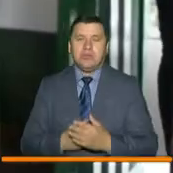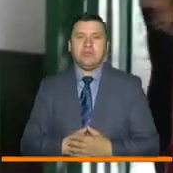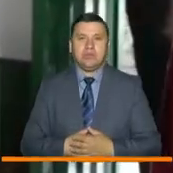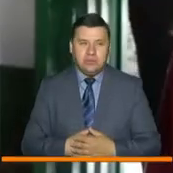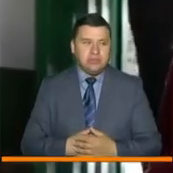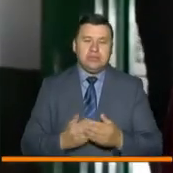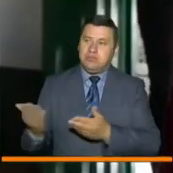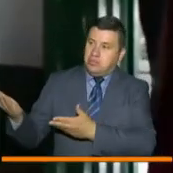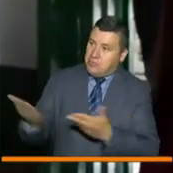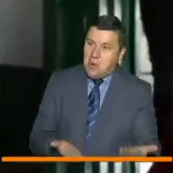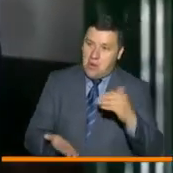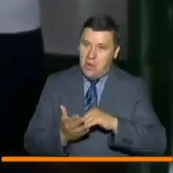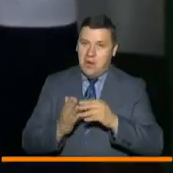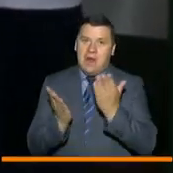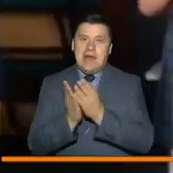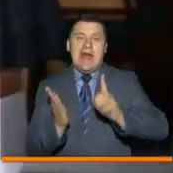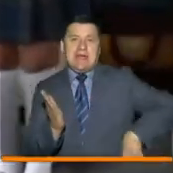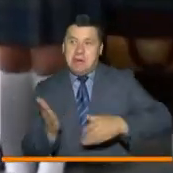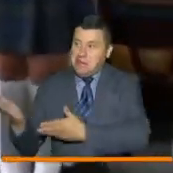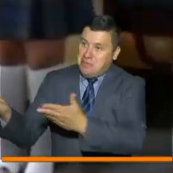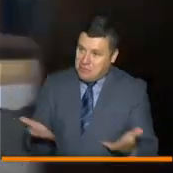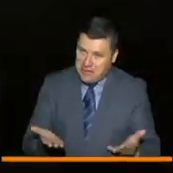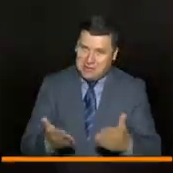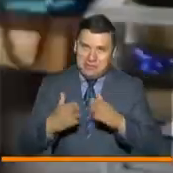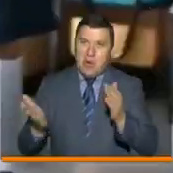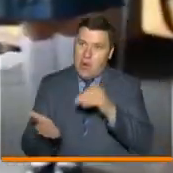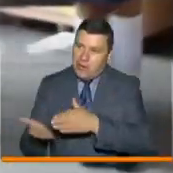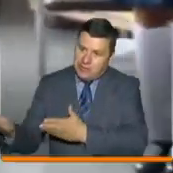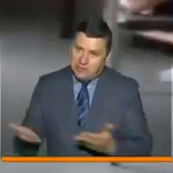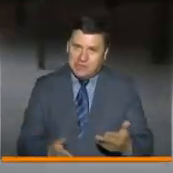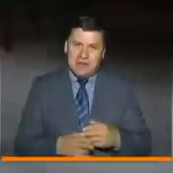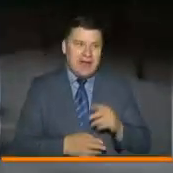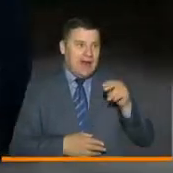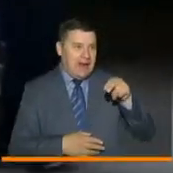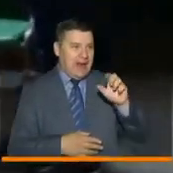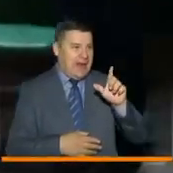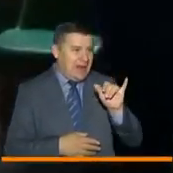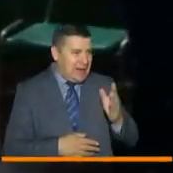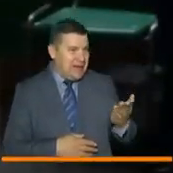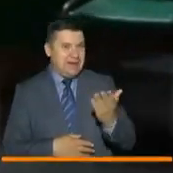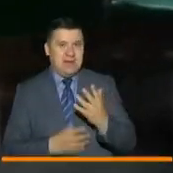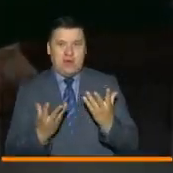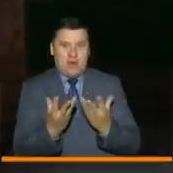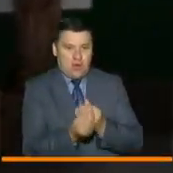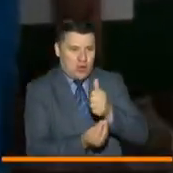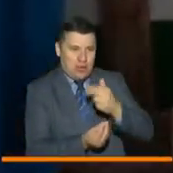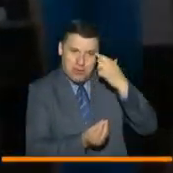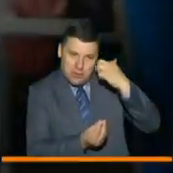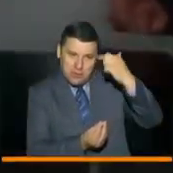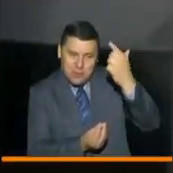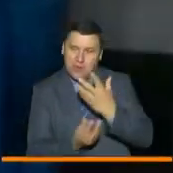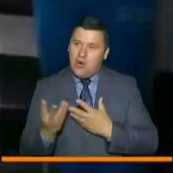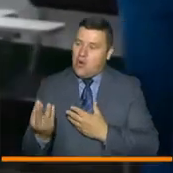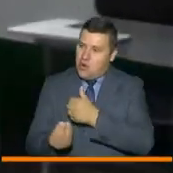gobierno. Bienvenidos nuevamente a la escuela. Recibir nuevamente a doña Nelly, a su equipo de profesionales,